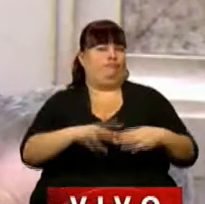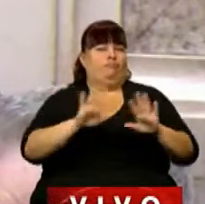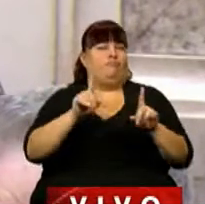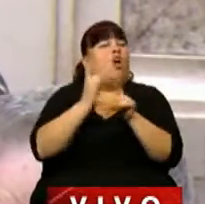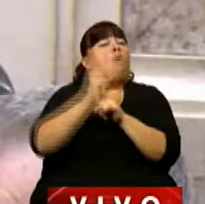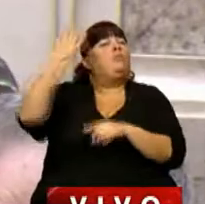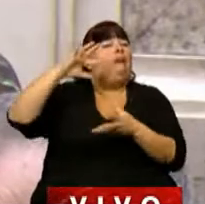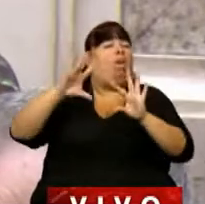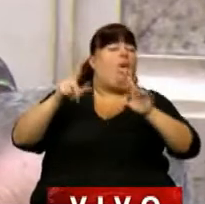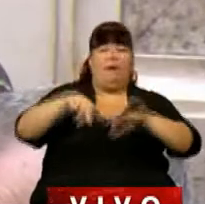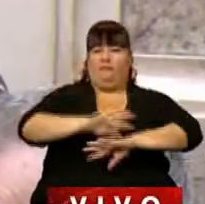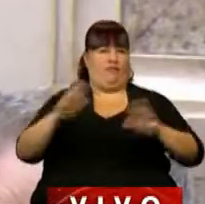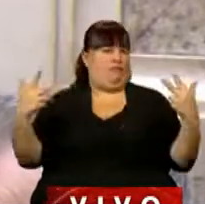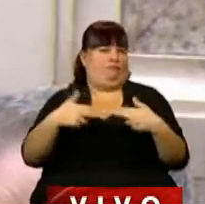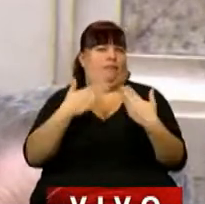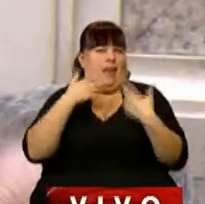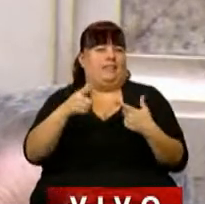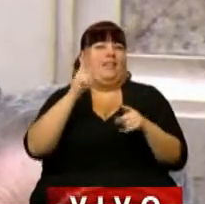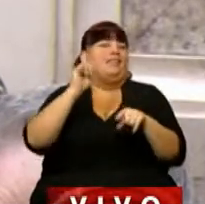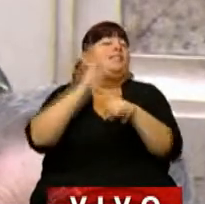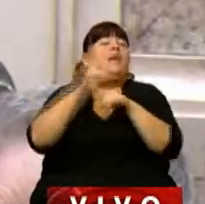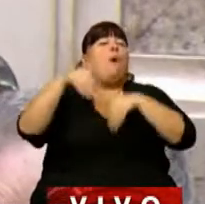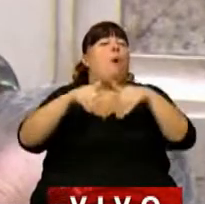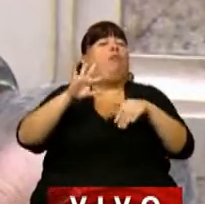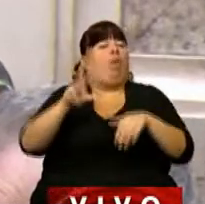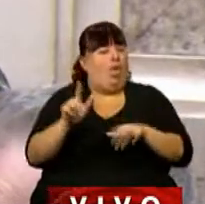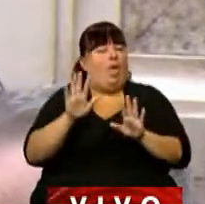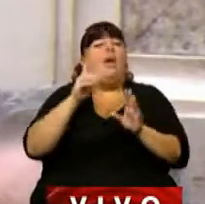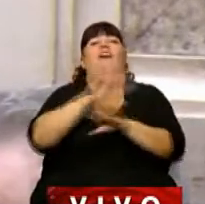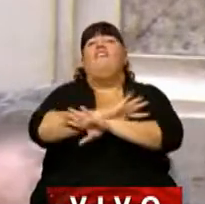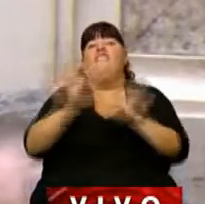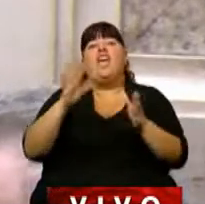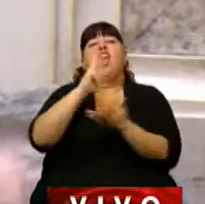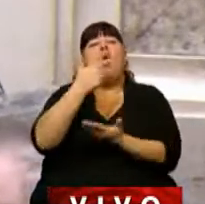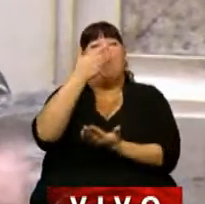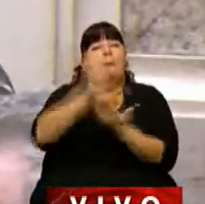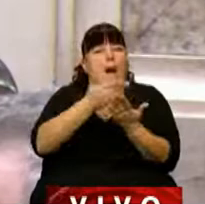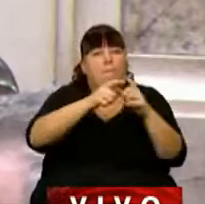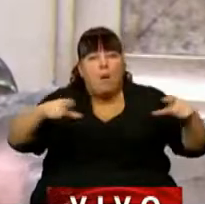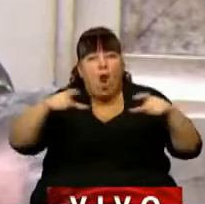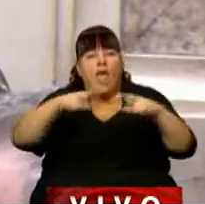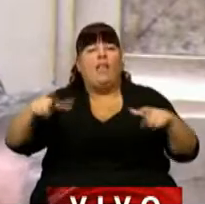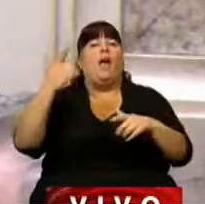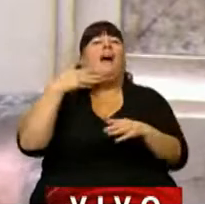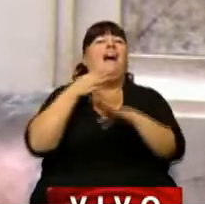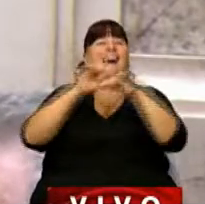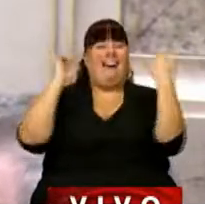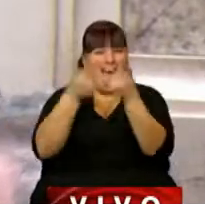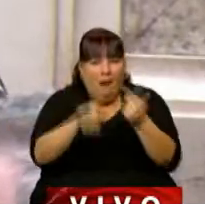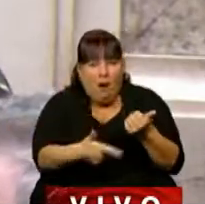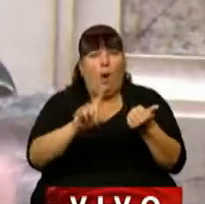habituales en los comicios, termina con el robo de boletas y su falta en el cuarto